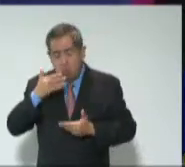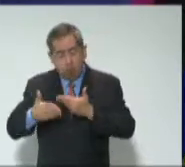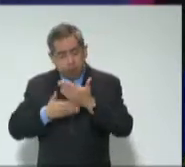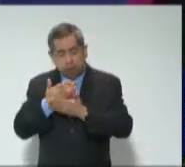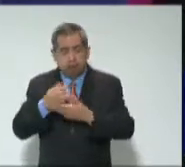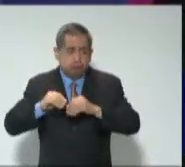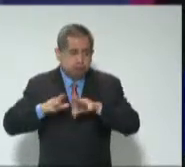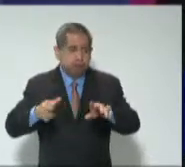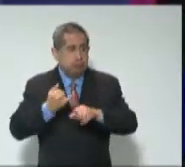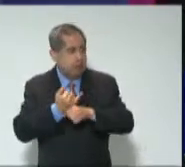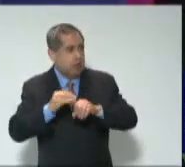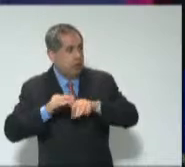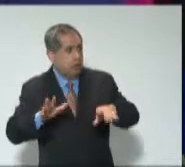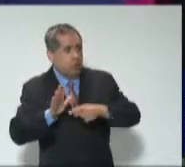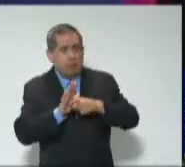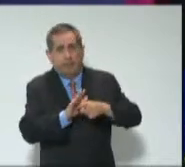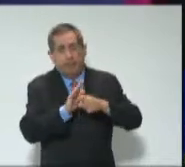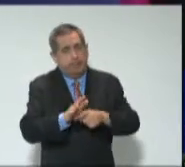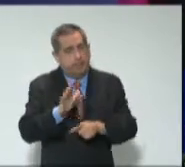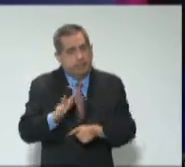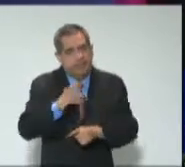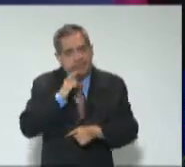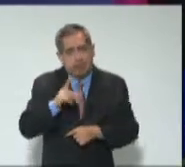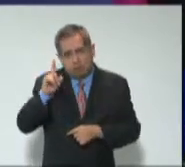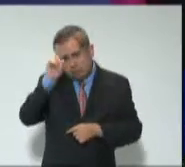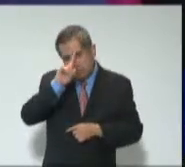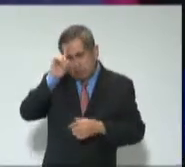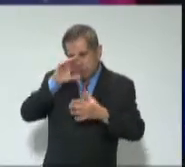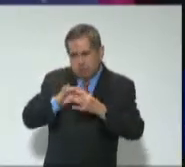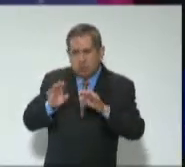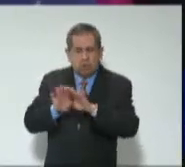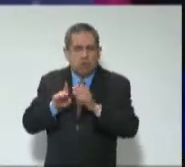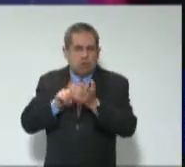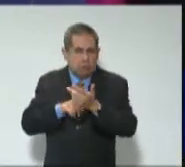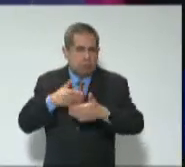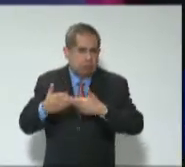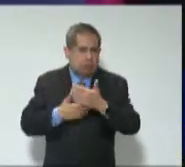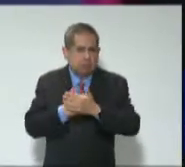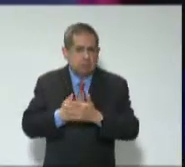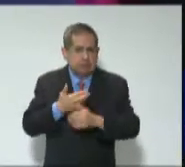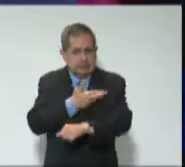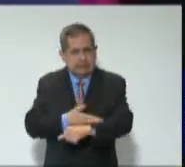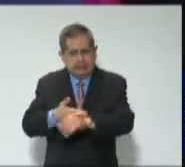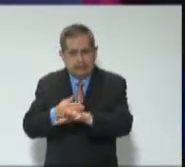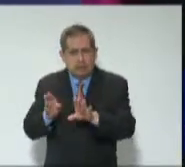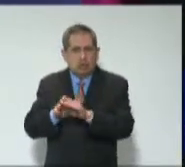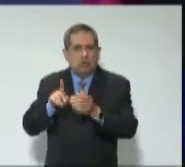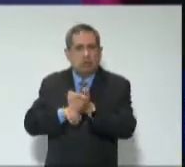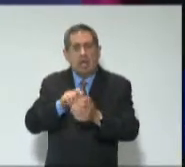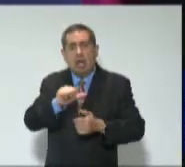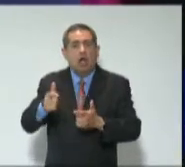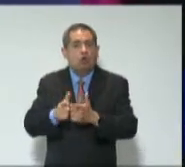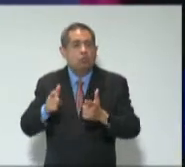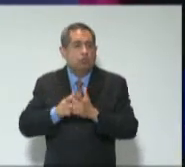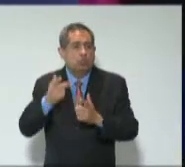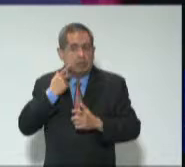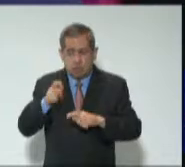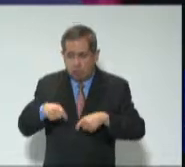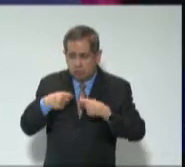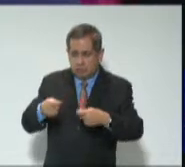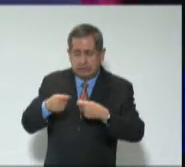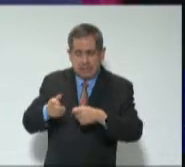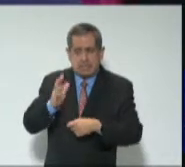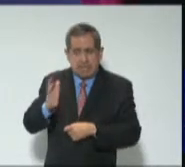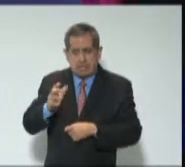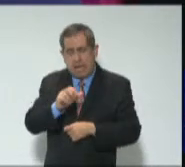interior a través de la reglamentación y normas para regular los recursos transferidos a los grupos parlamentarios y a